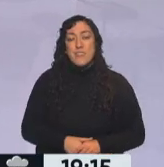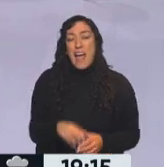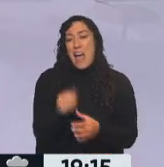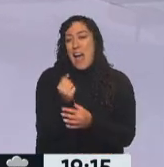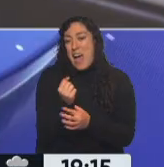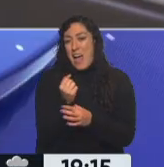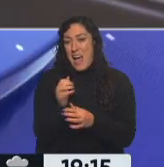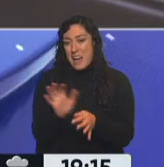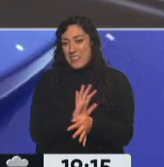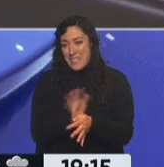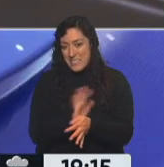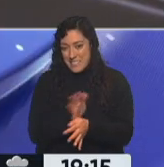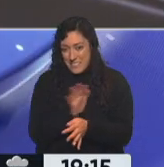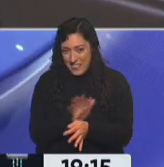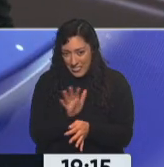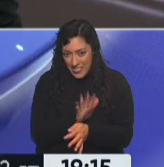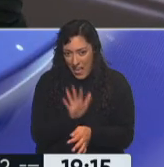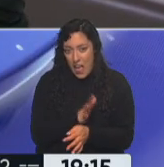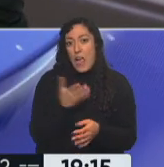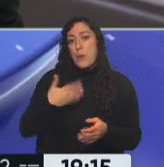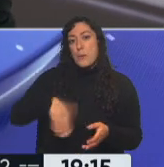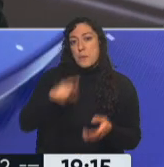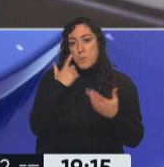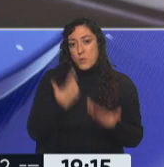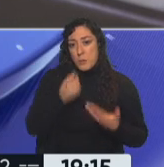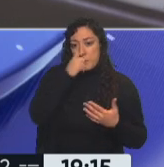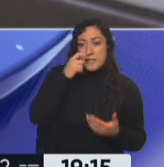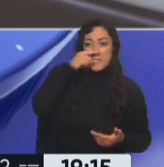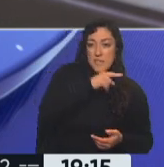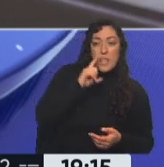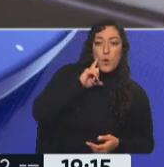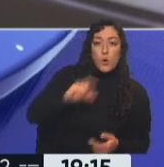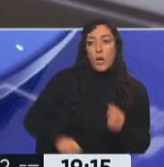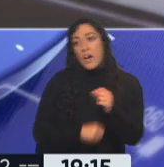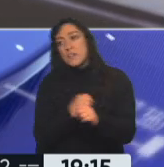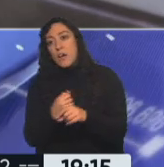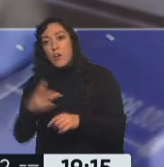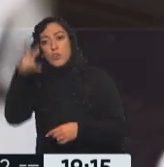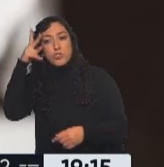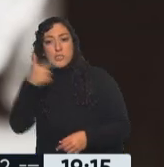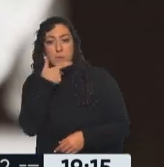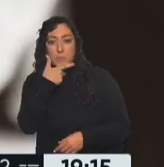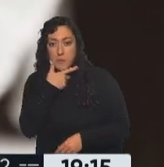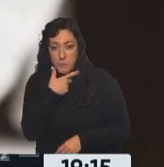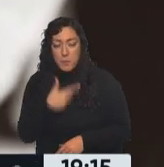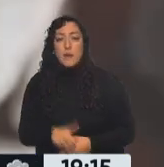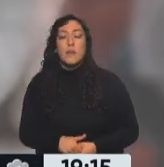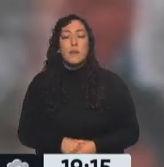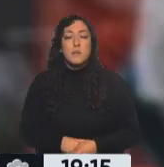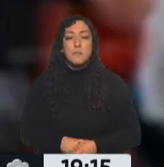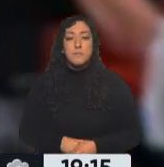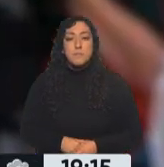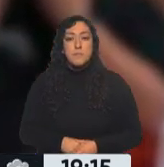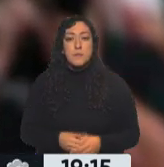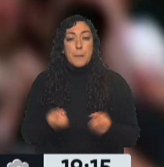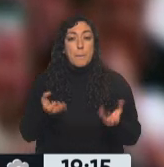estadounidense que ahora va a tener esa muestra del 27 de julio al 8 de septiembre, va a estar exponiendo porque dona